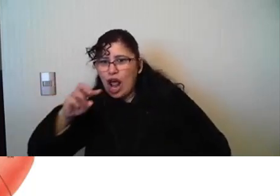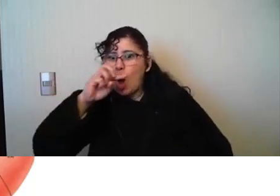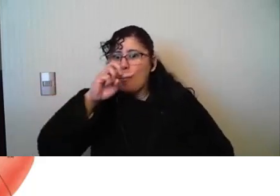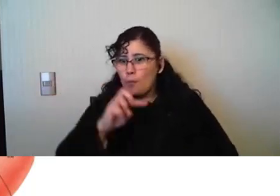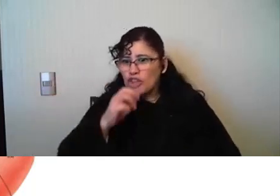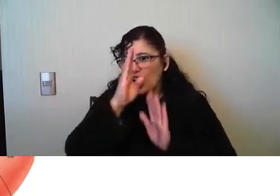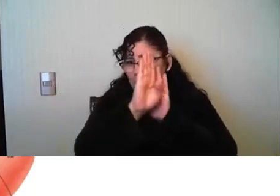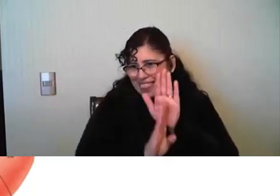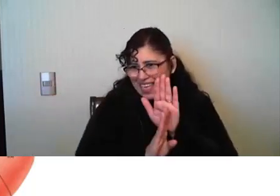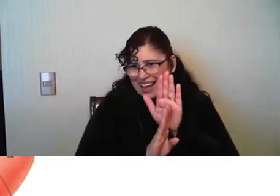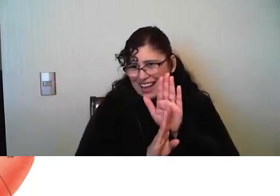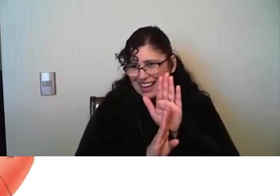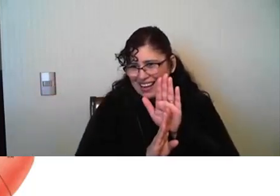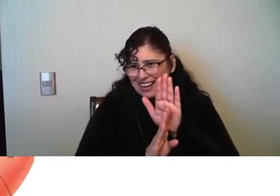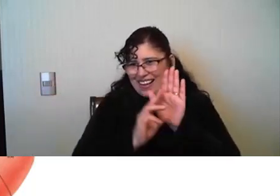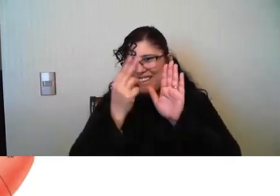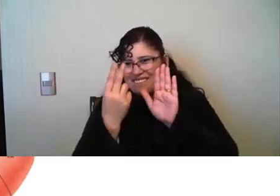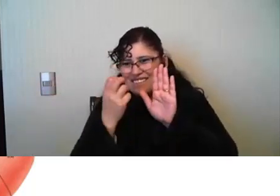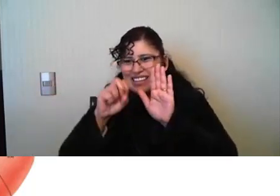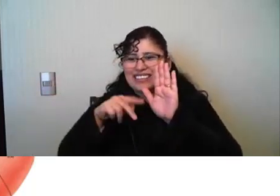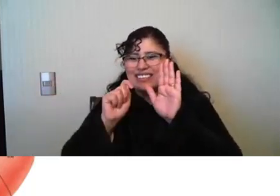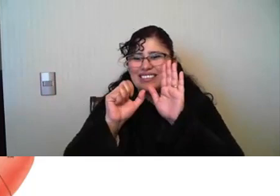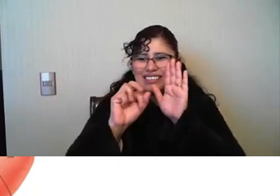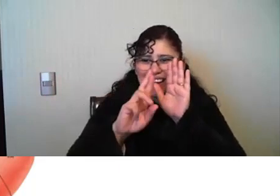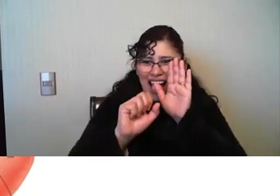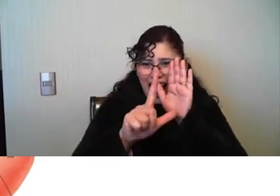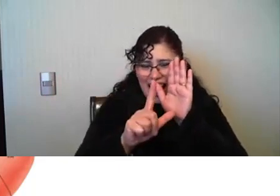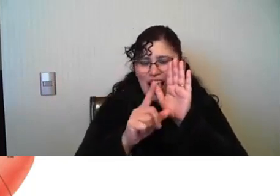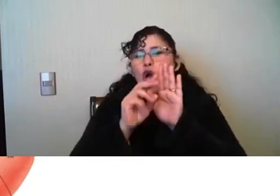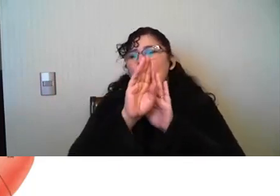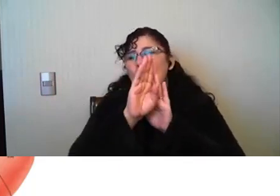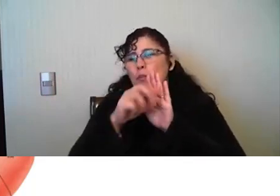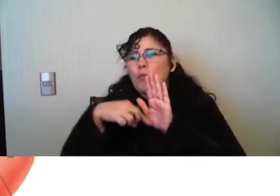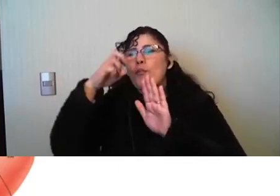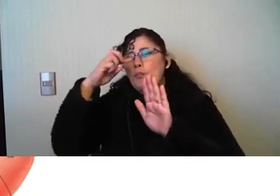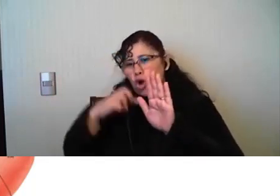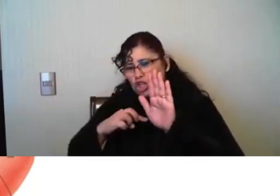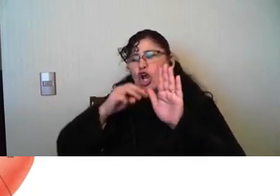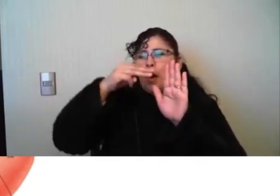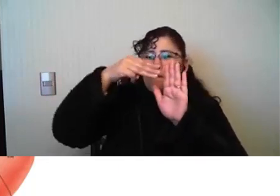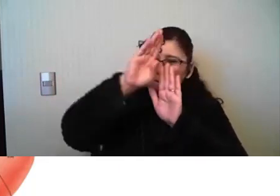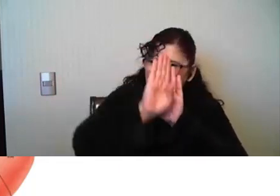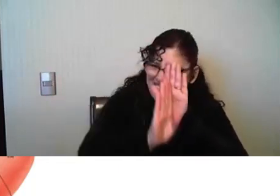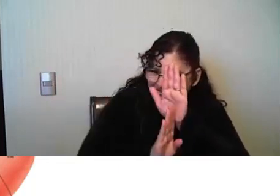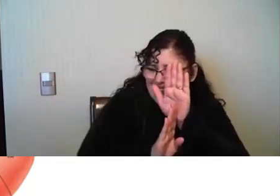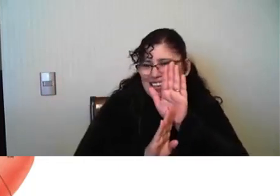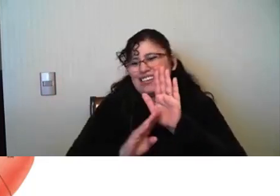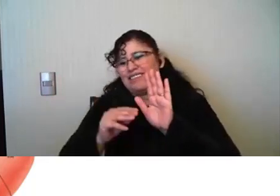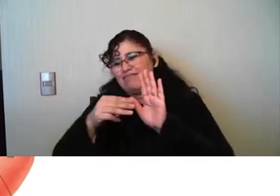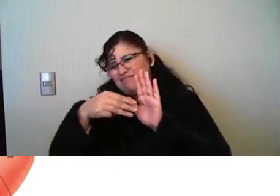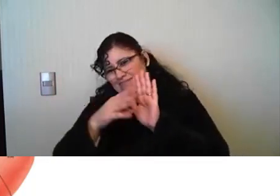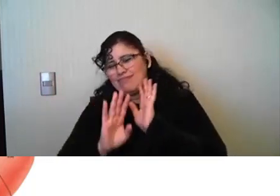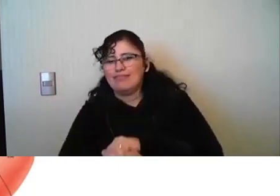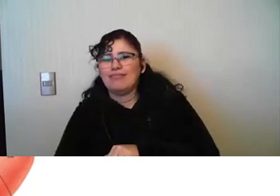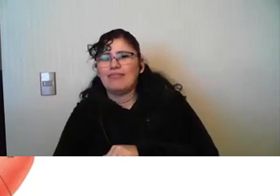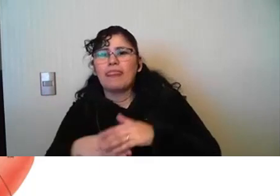Ventral posterolateral, ventral posteromedial. Y ahí están los dos. Lo que queda arriba no es otra cosa que, si